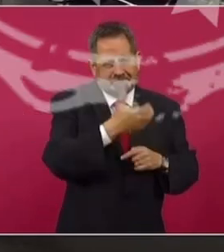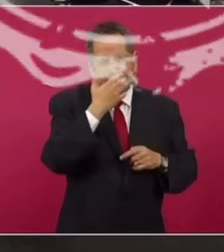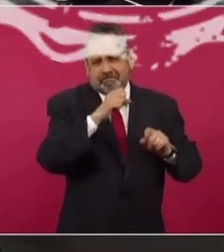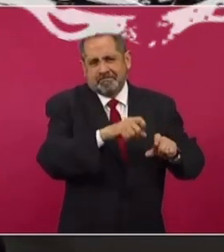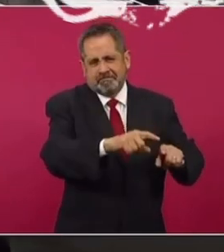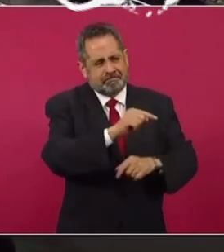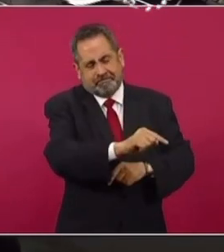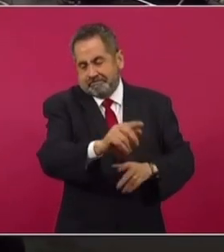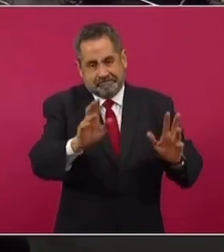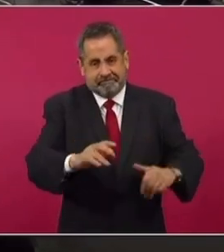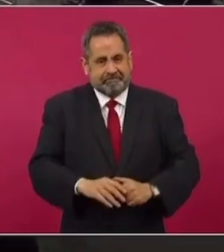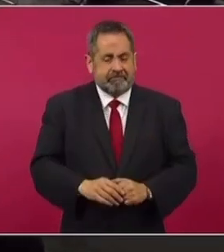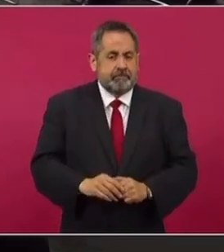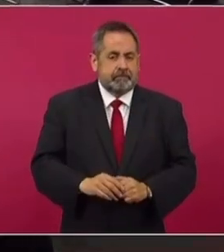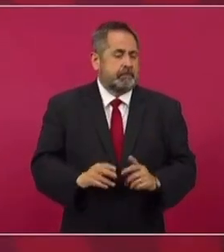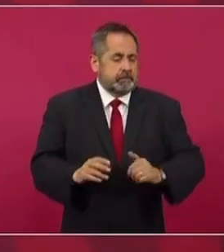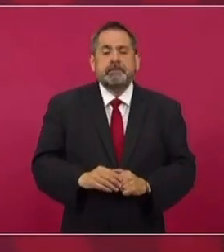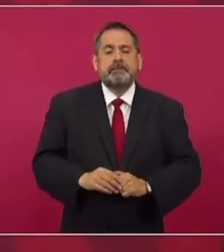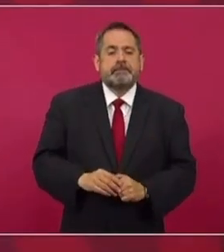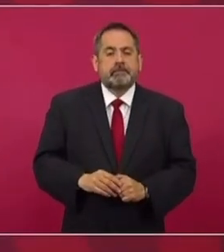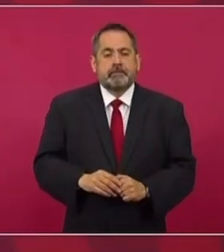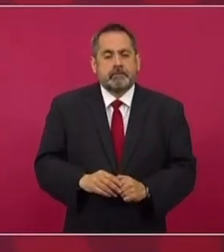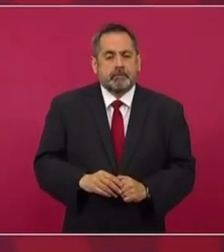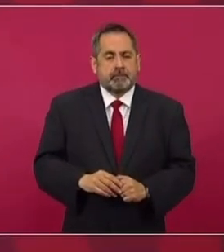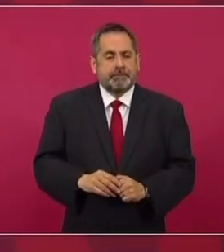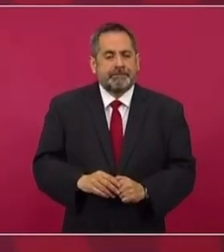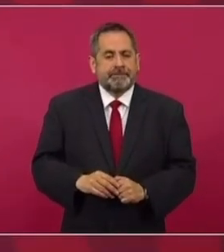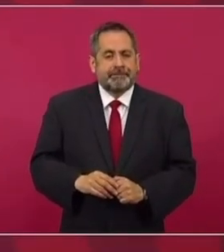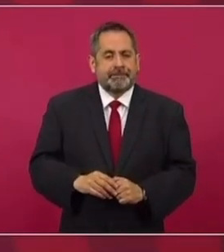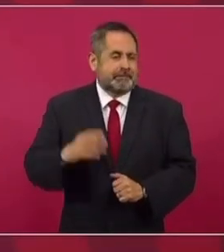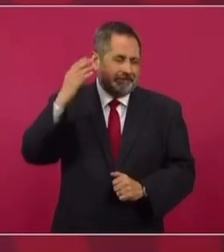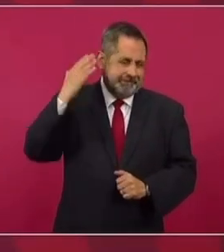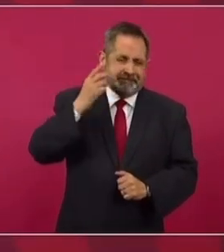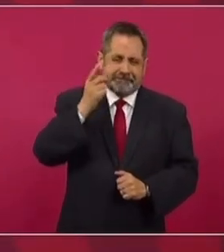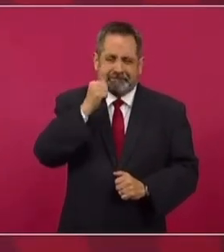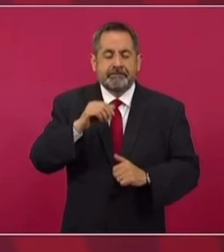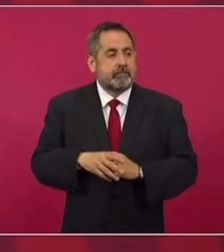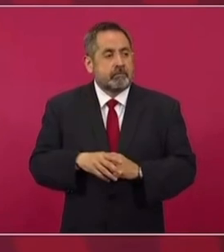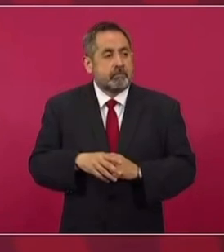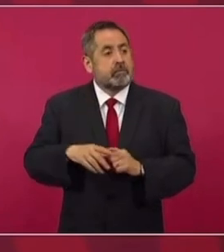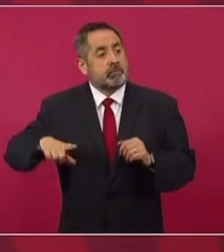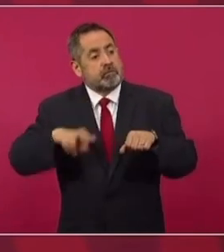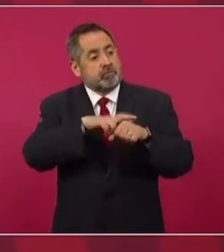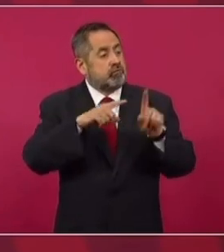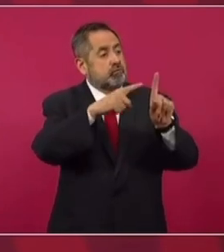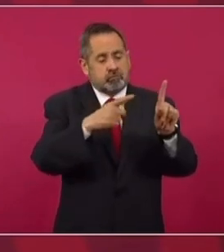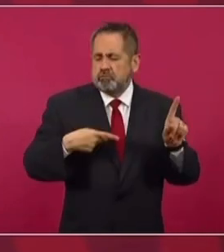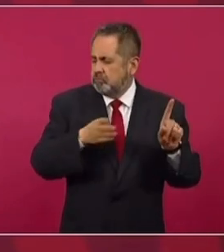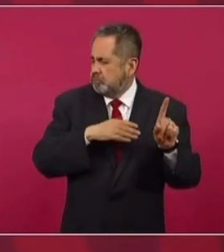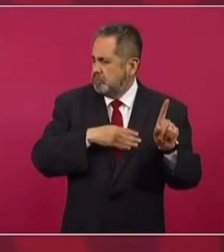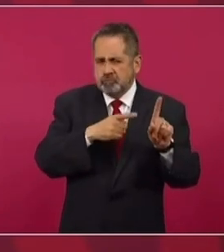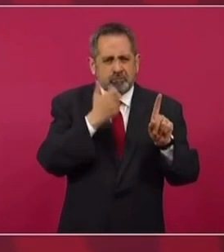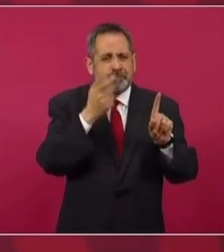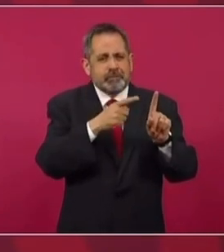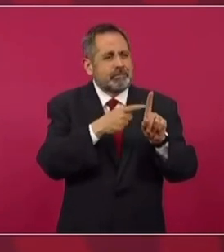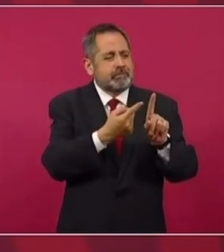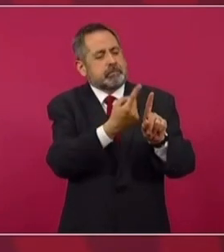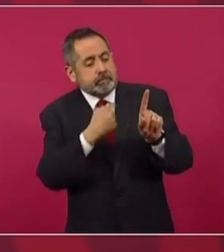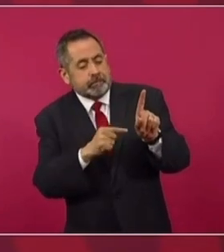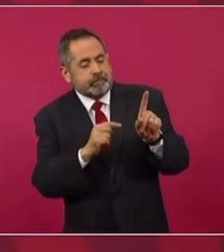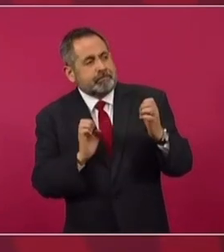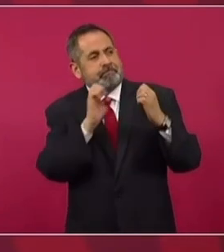Entonces, te decía, ¿no? El gobernador tiene buenas intenciones, nada más que lo